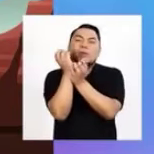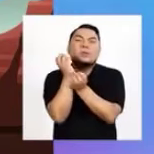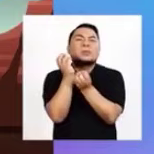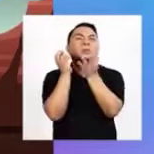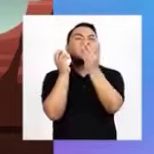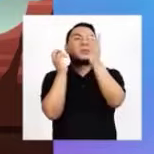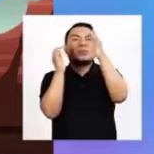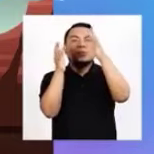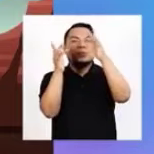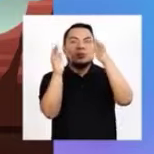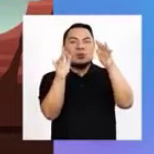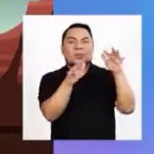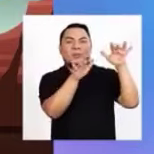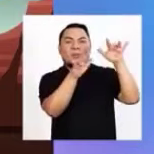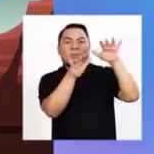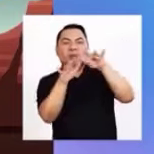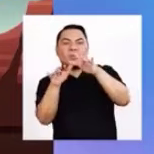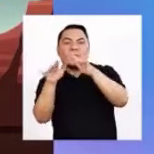salió volando.